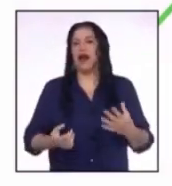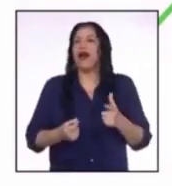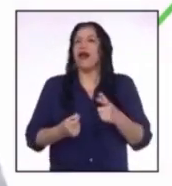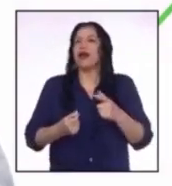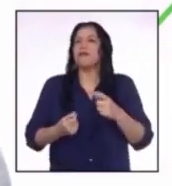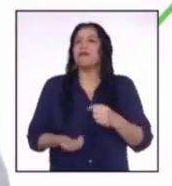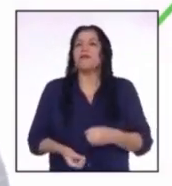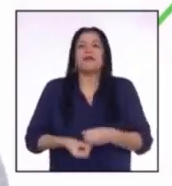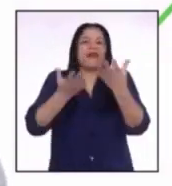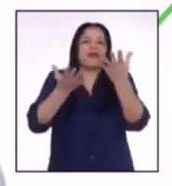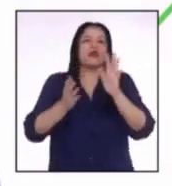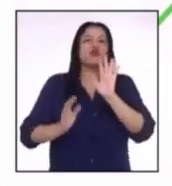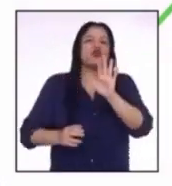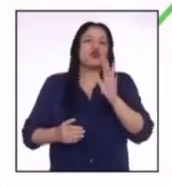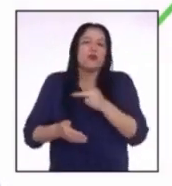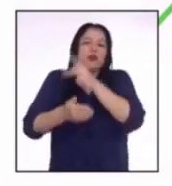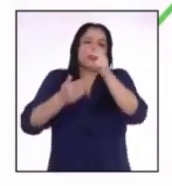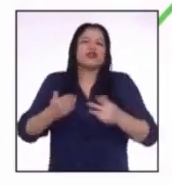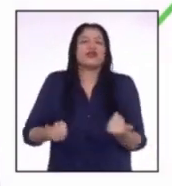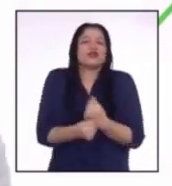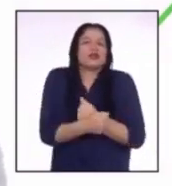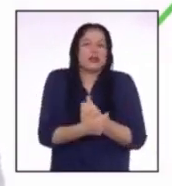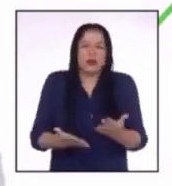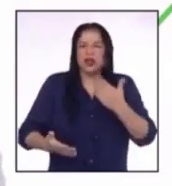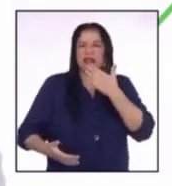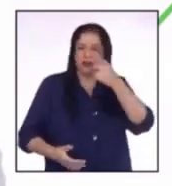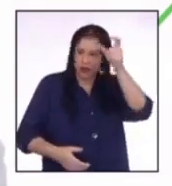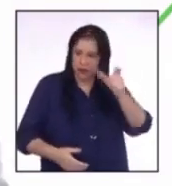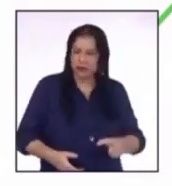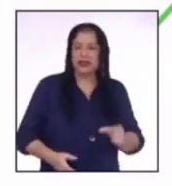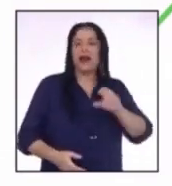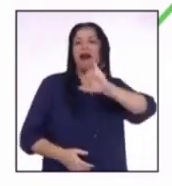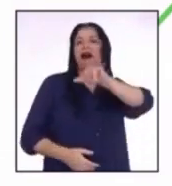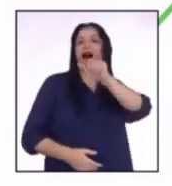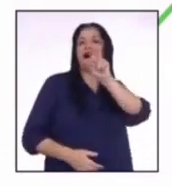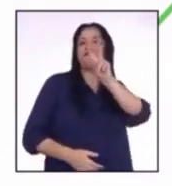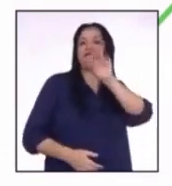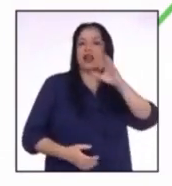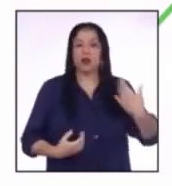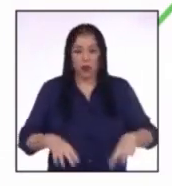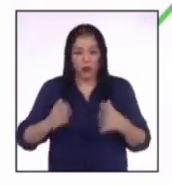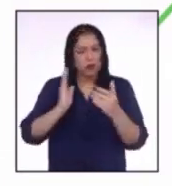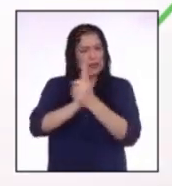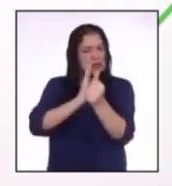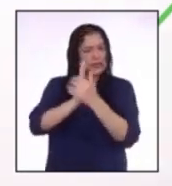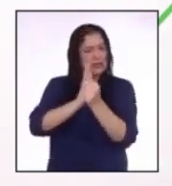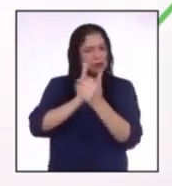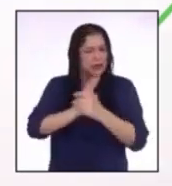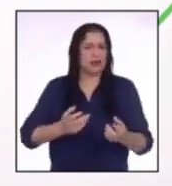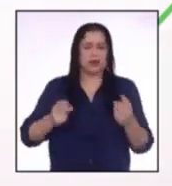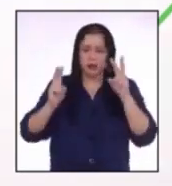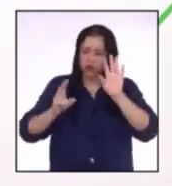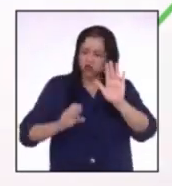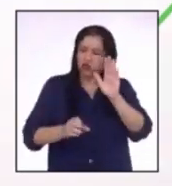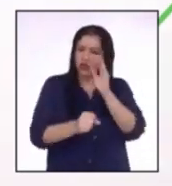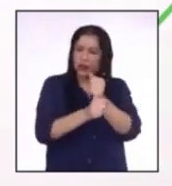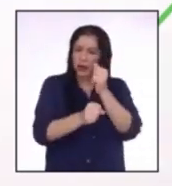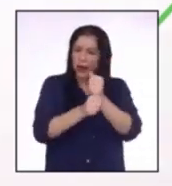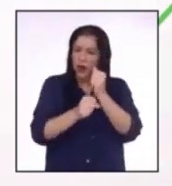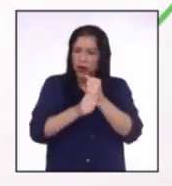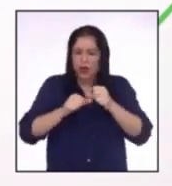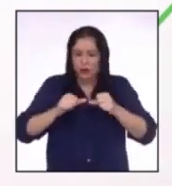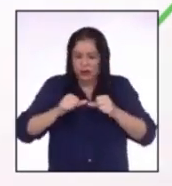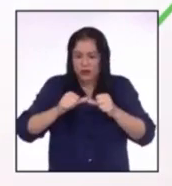pasiones uno de estos personajes fue javier velázquez un biólogo que se dio cuenta que su trabajo por